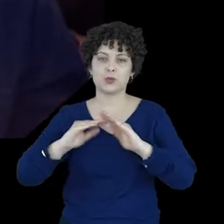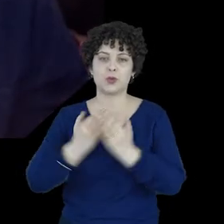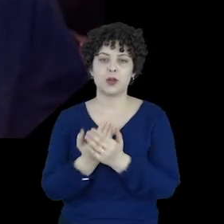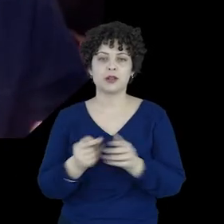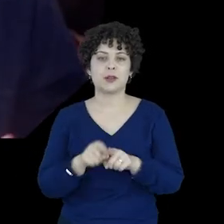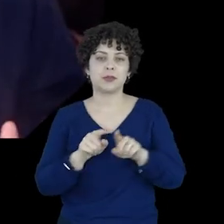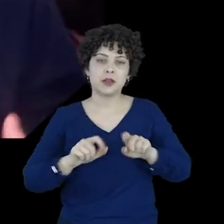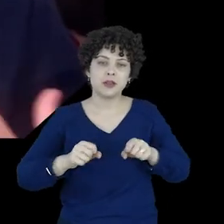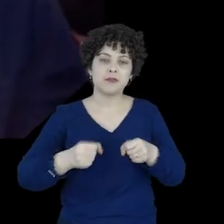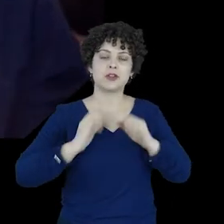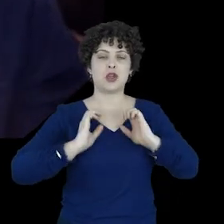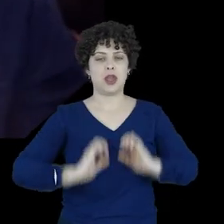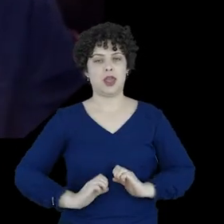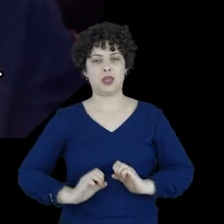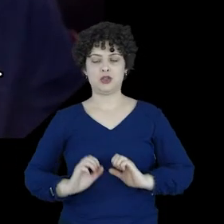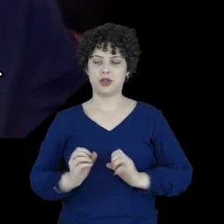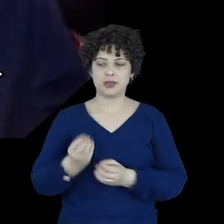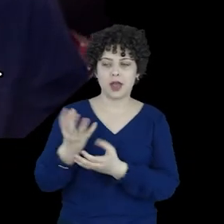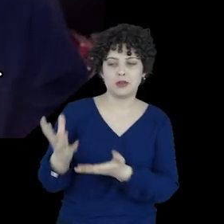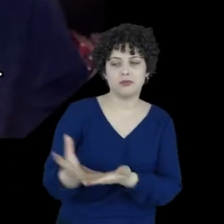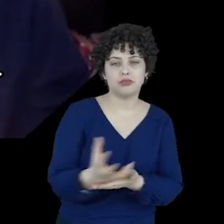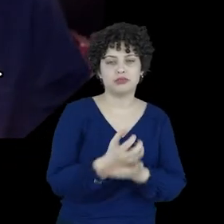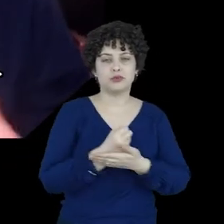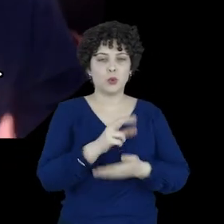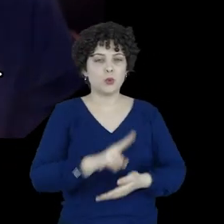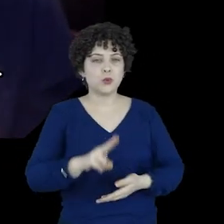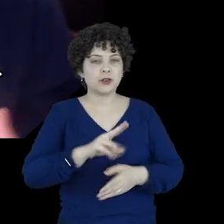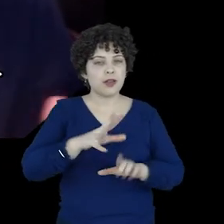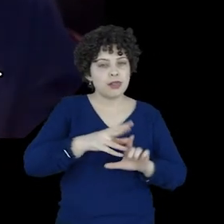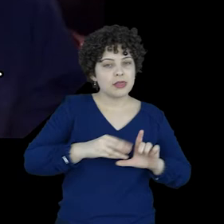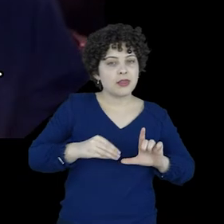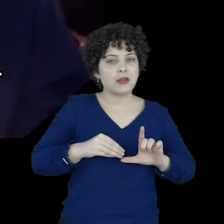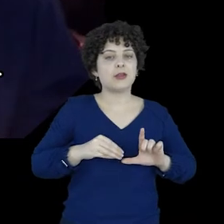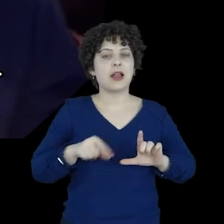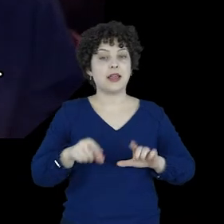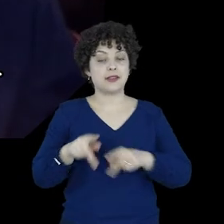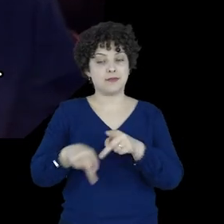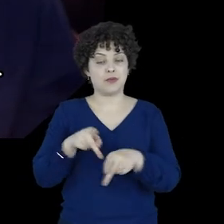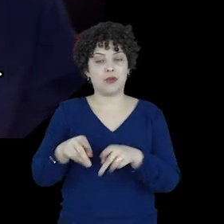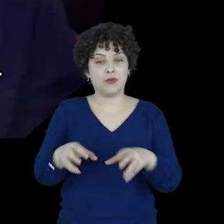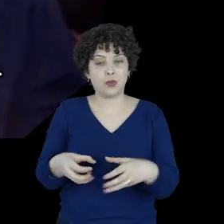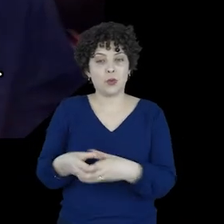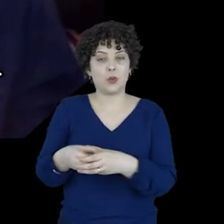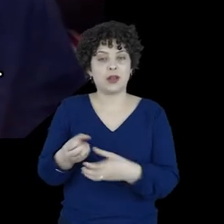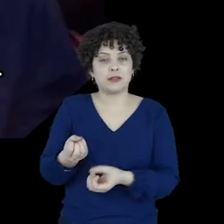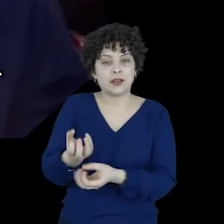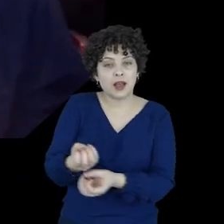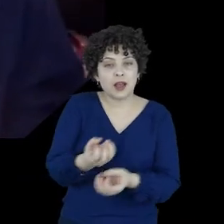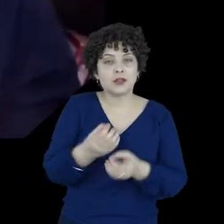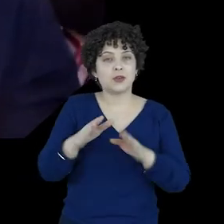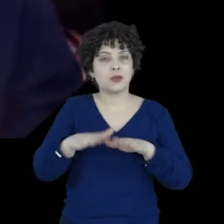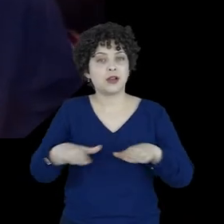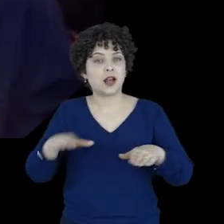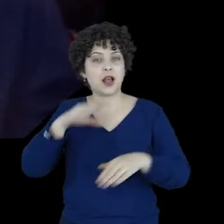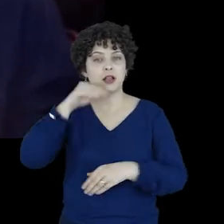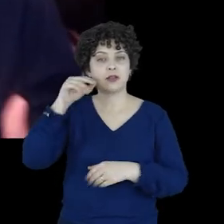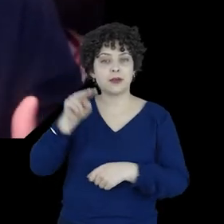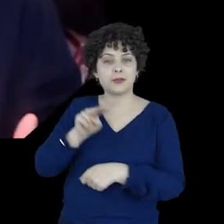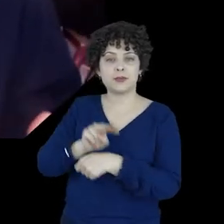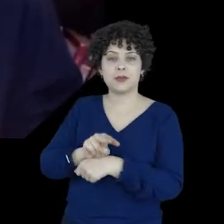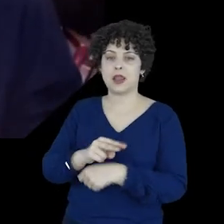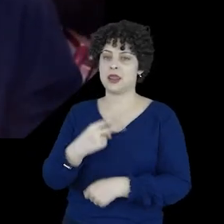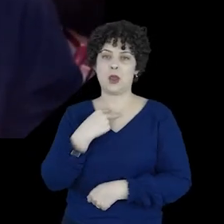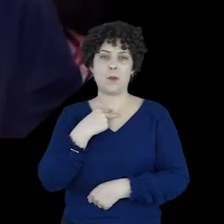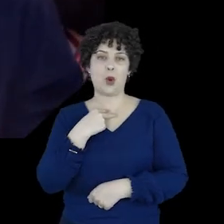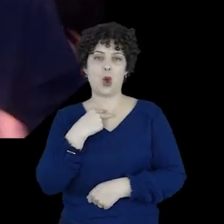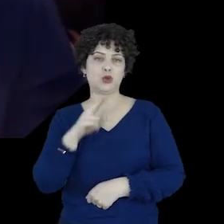la ética de datos, la ética del uso de datos, en el sentido que los datos de esta población, niños, niñas y adolescentes,